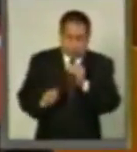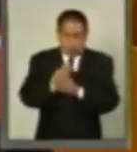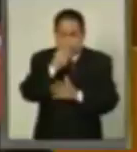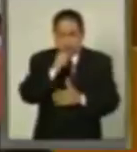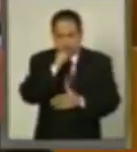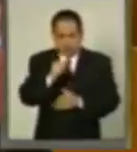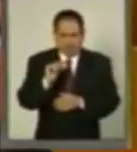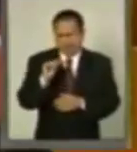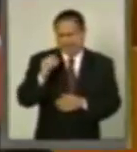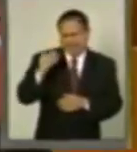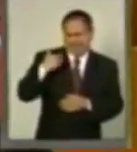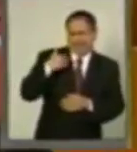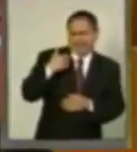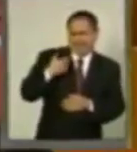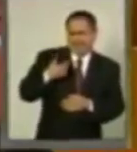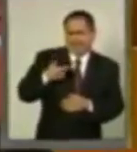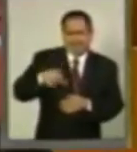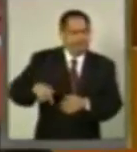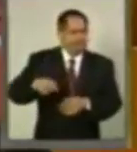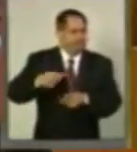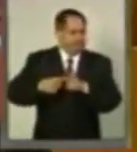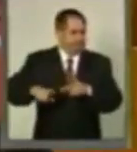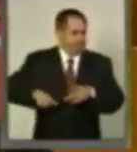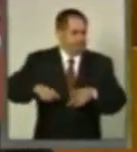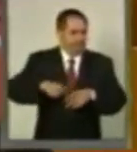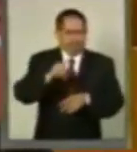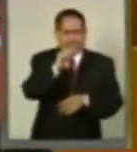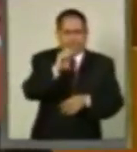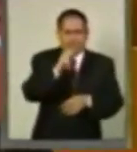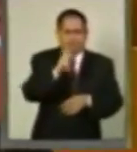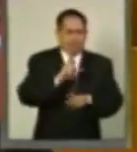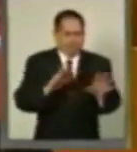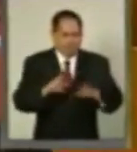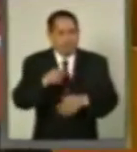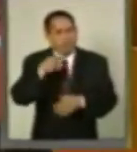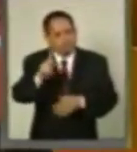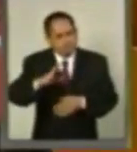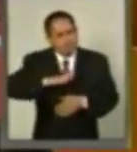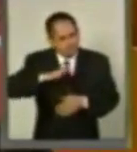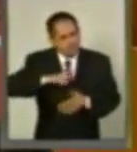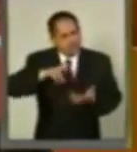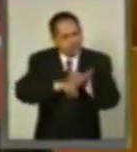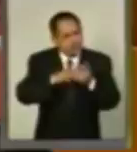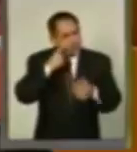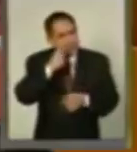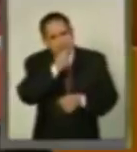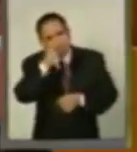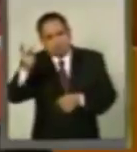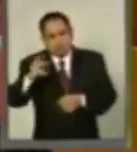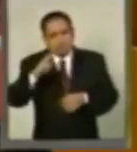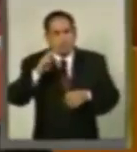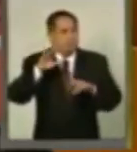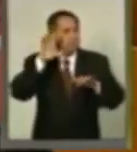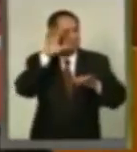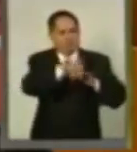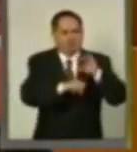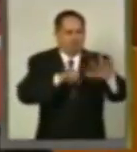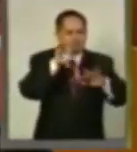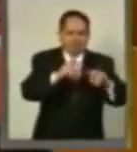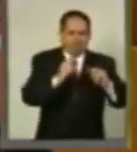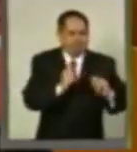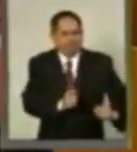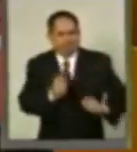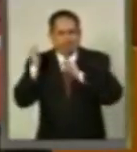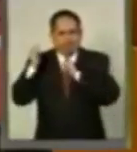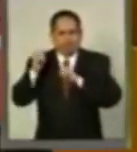o que se haya dado en la administración del presidente Trump, es cierto que existe el temor de que las cifras de deportaciones